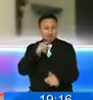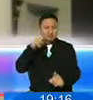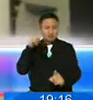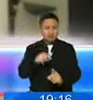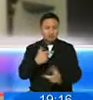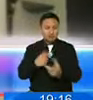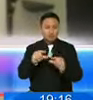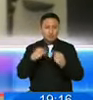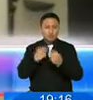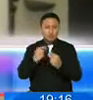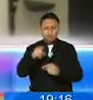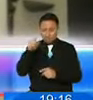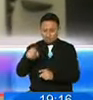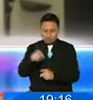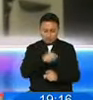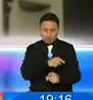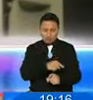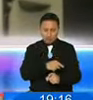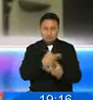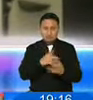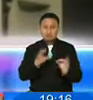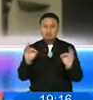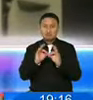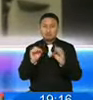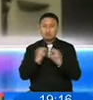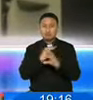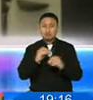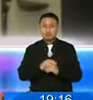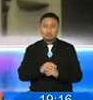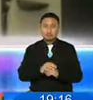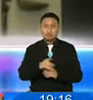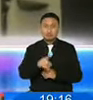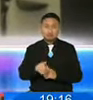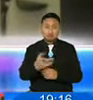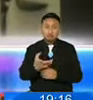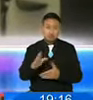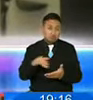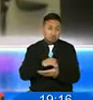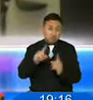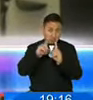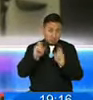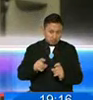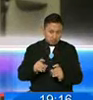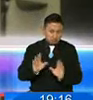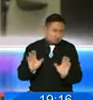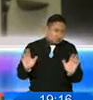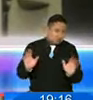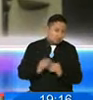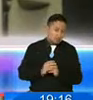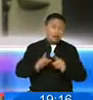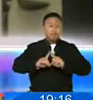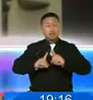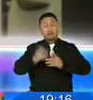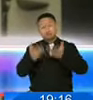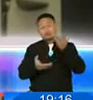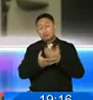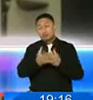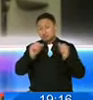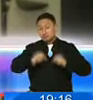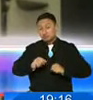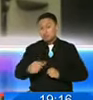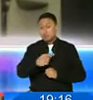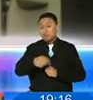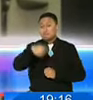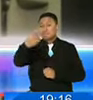determinados colectivos y además por las redes sociales. Eso no es cuestionable per se, pero sí quizá en este